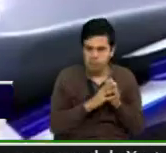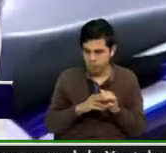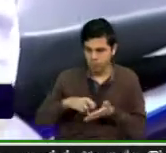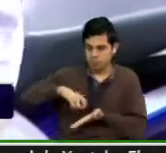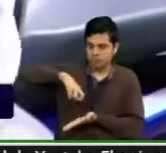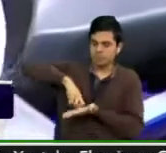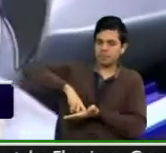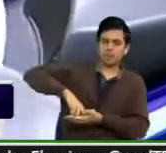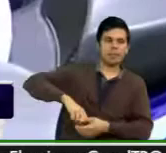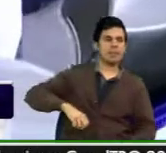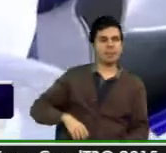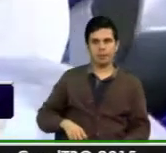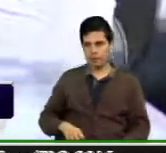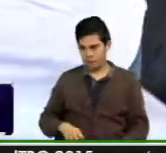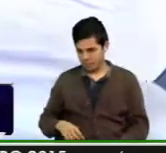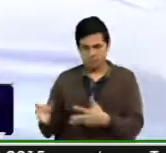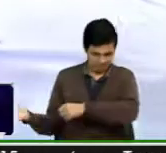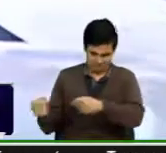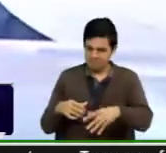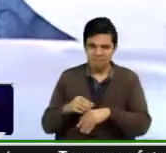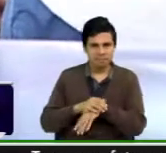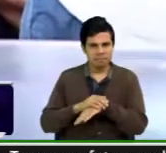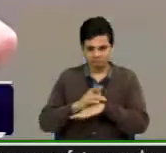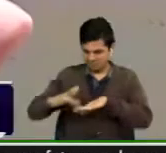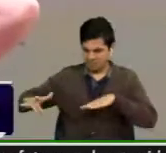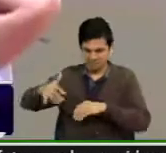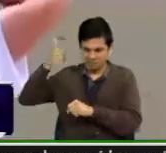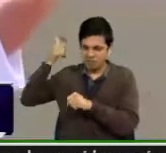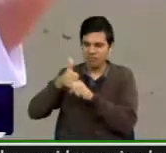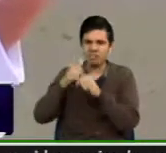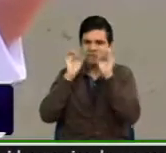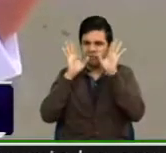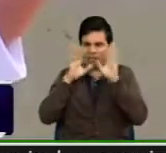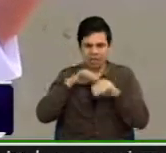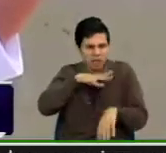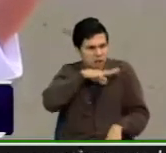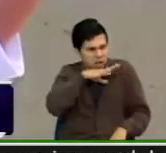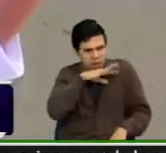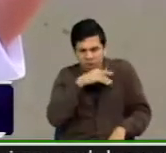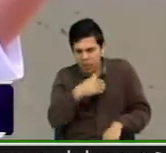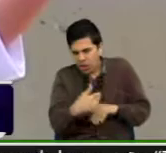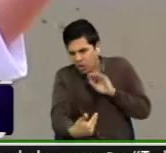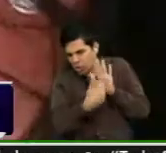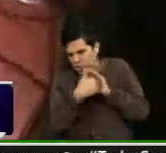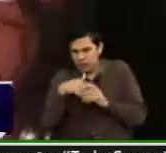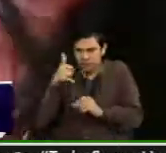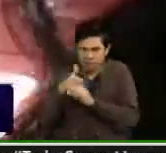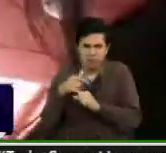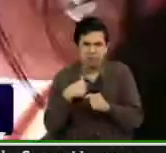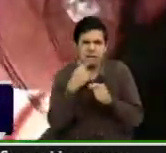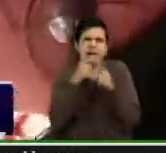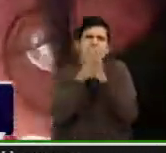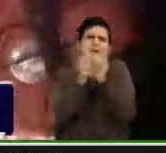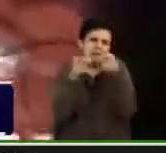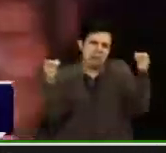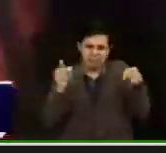ese pues me violó de una manera muy humillante, muy deprimente, y pues yo no quiero dar más detalles